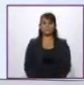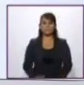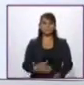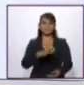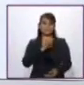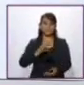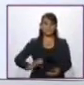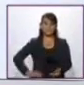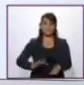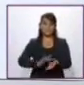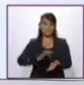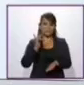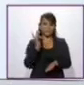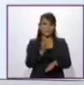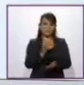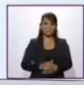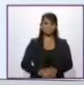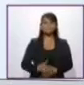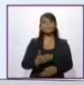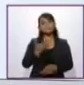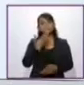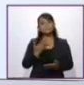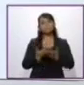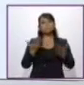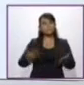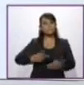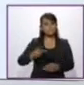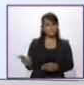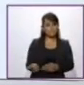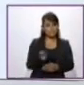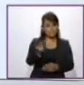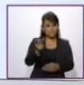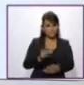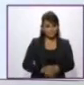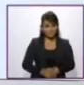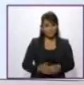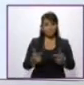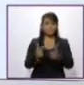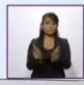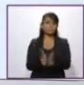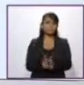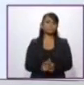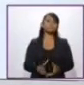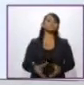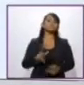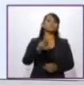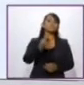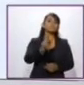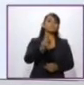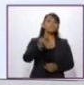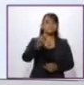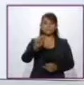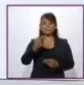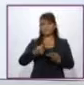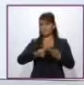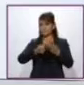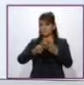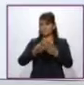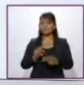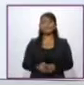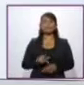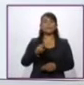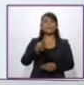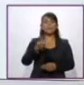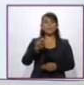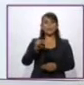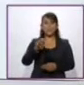candidato. La siguiente pregunta para la candidata del Partido del Trabajo, Penélope Ramírez. La pregunta es la